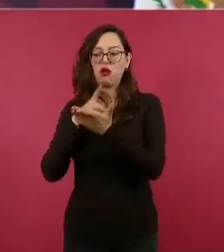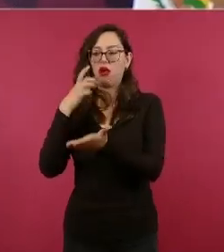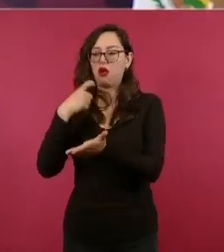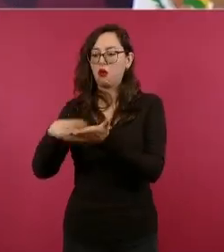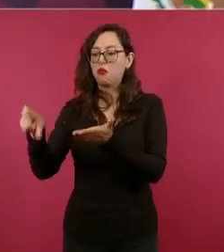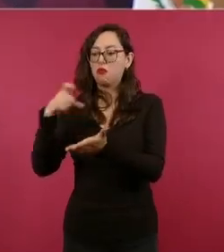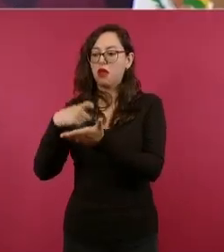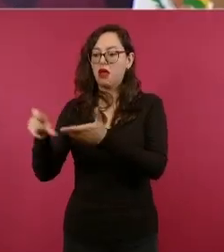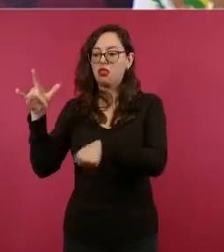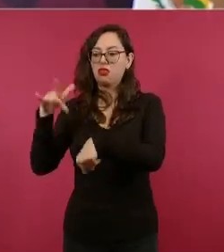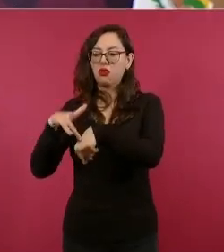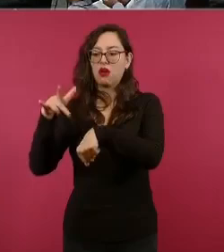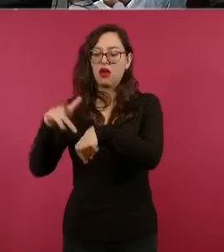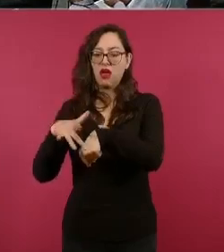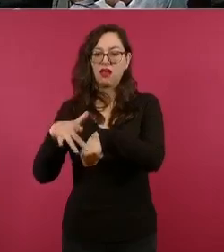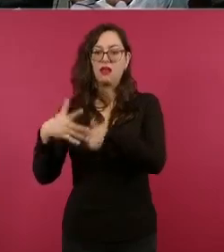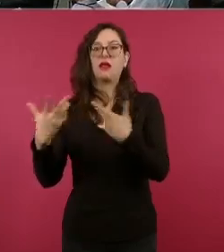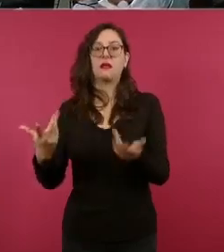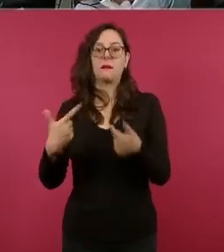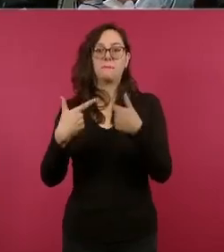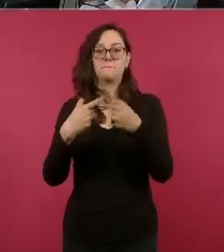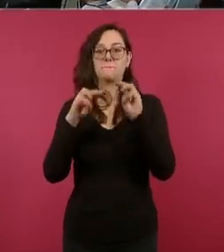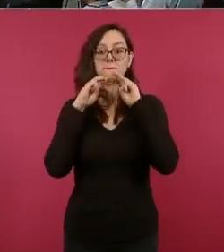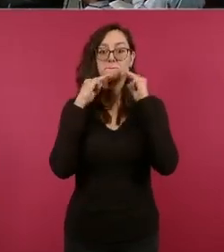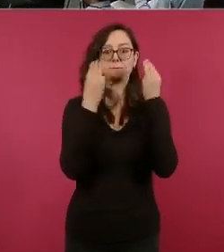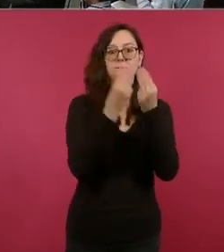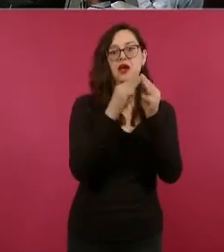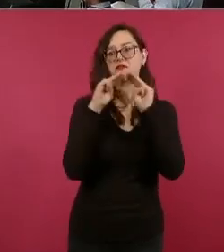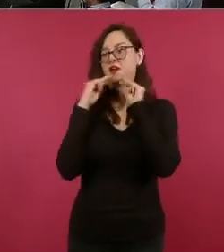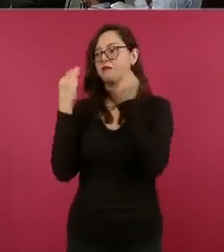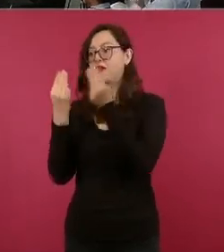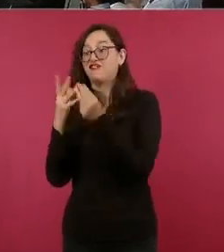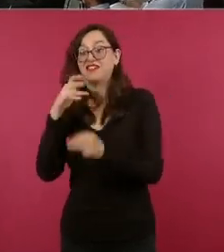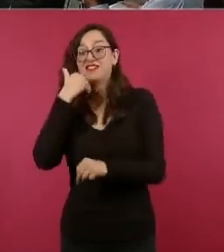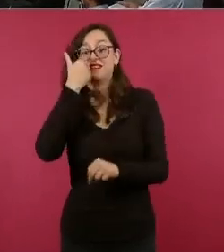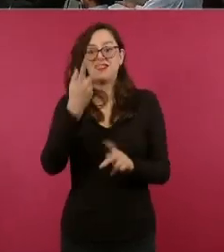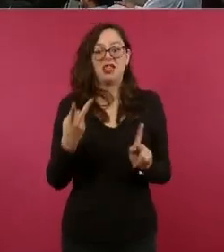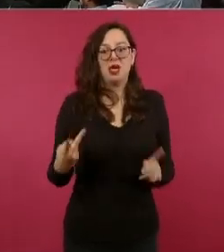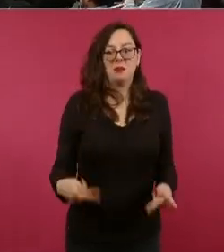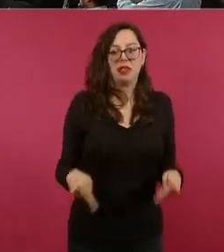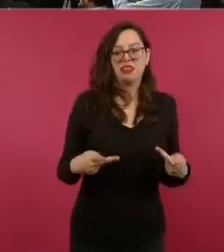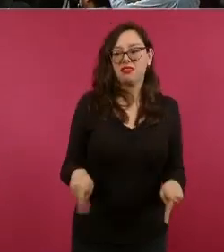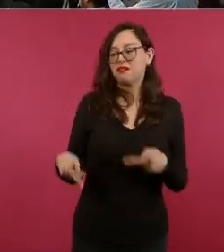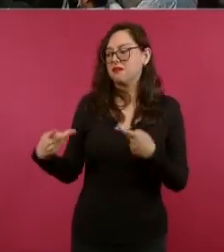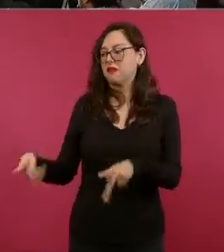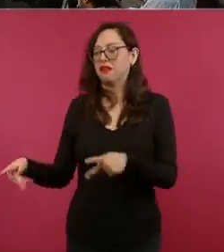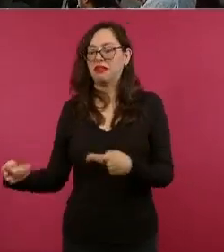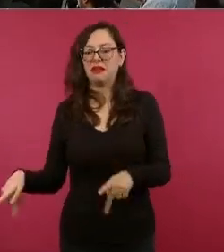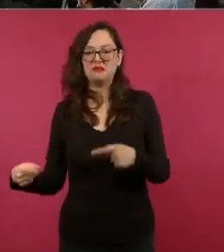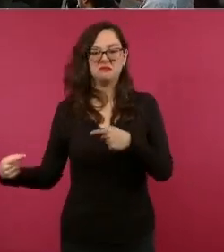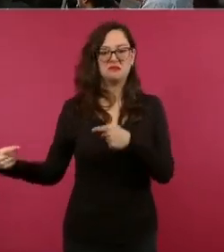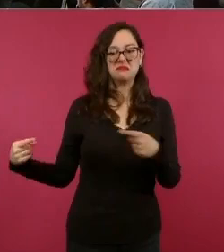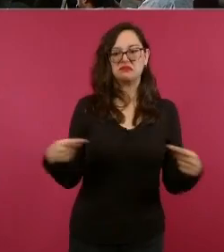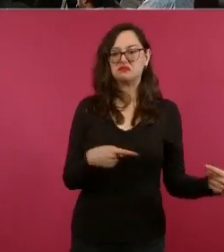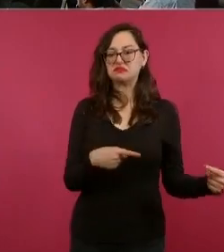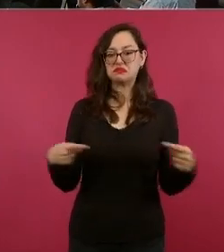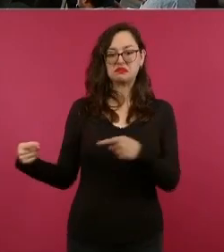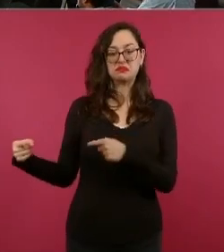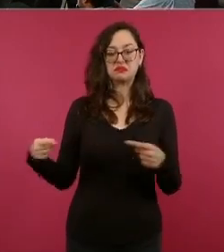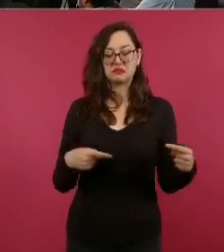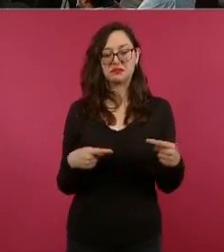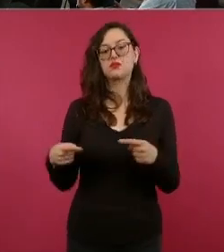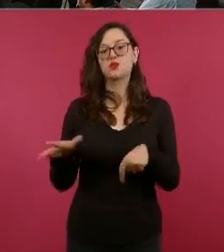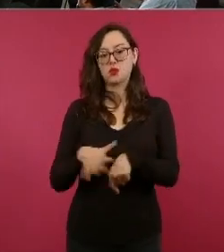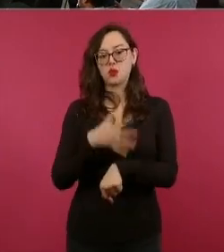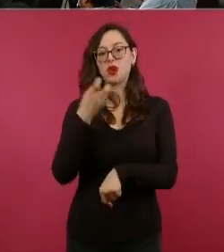droga, y eso es lo que produce más homicidios.